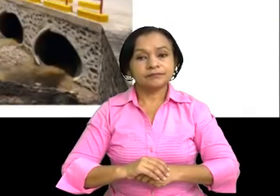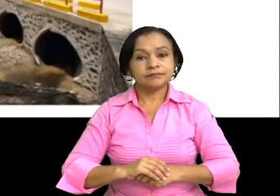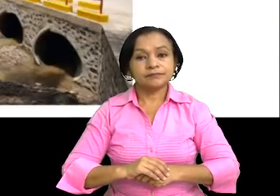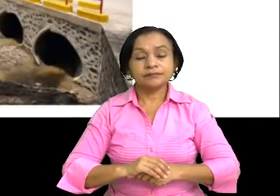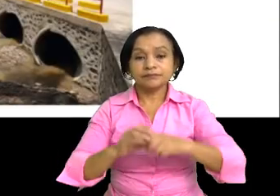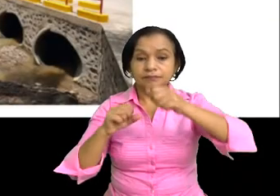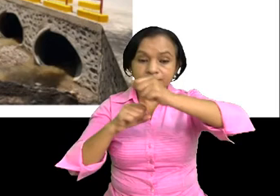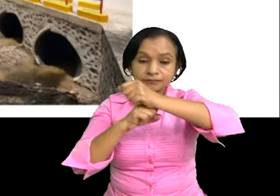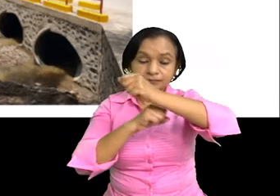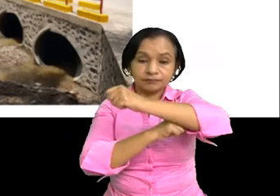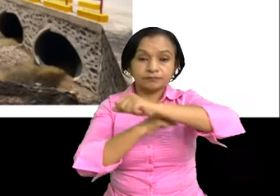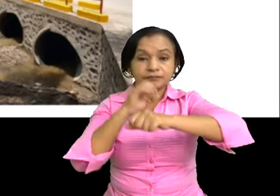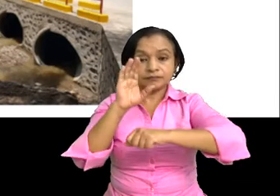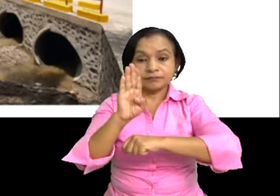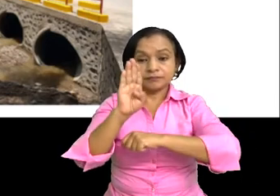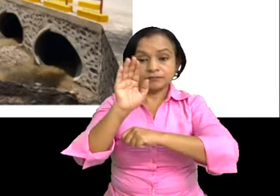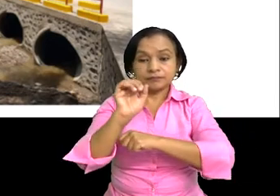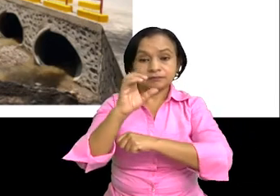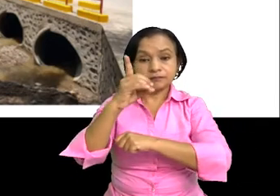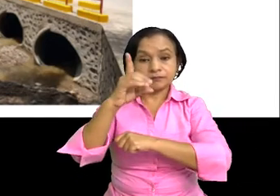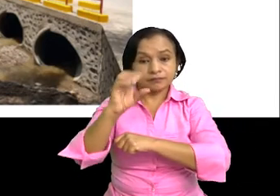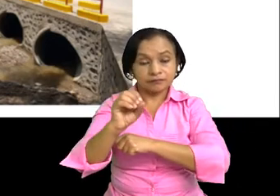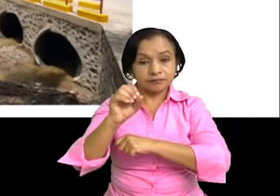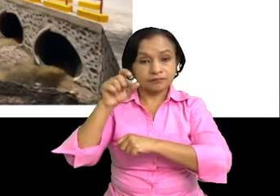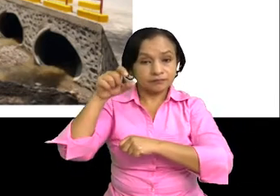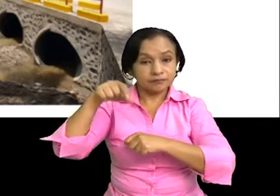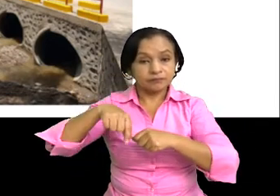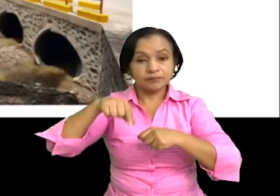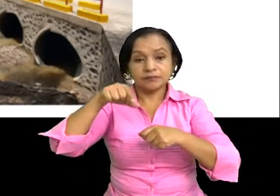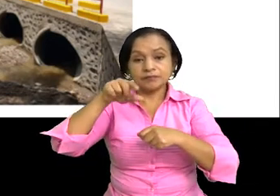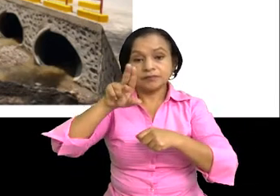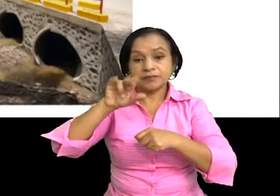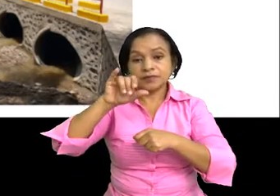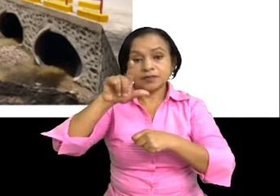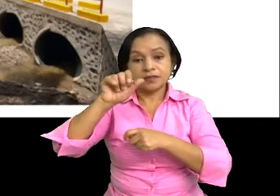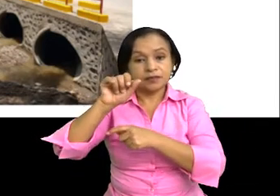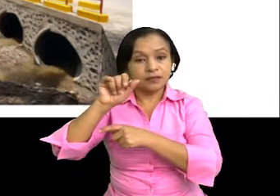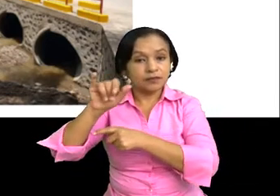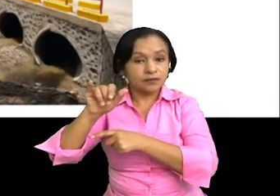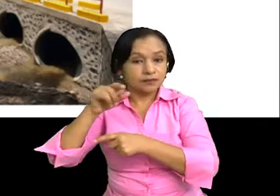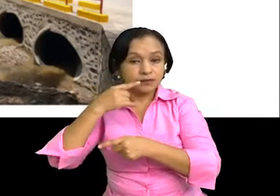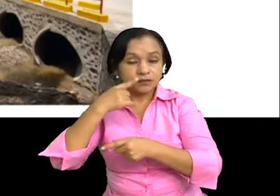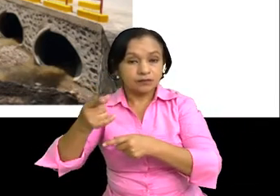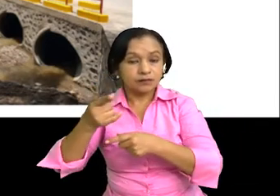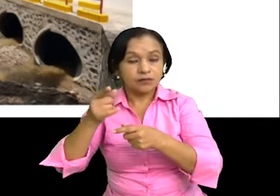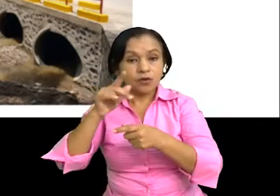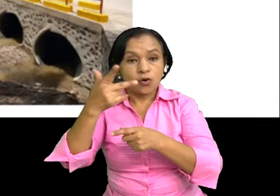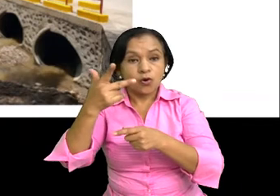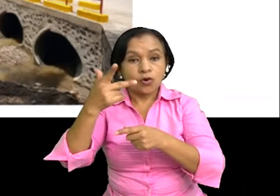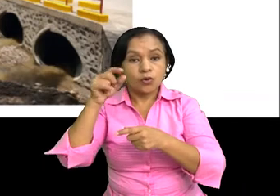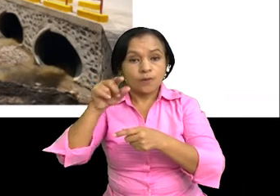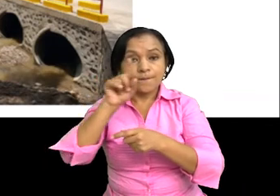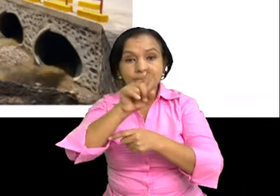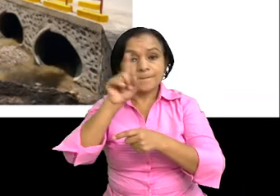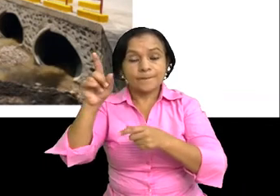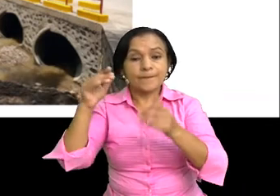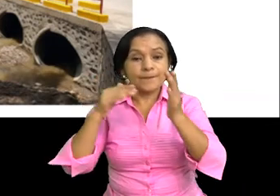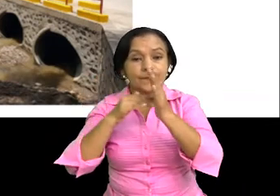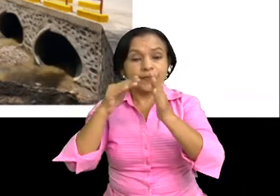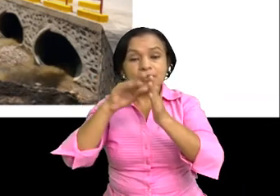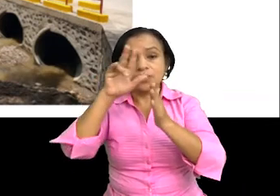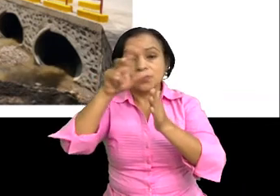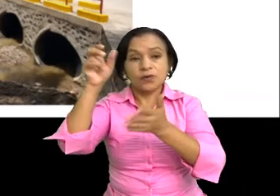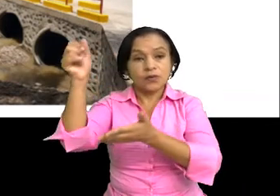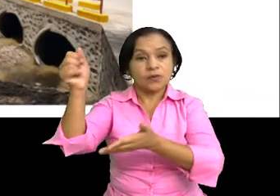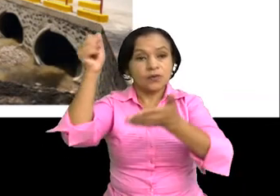El puente Vado en Quilalí, que está ahí, significó una inversión de 8.11 millones de córdoba,